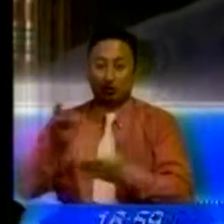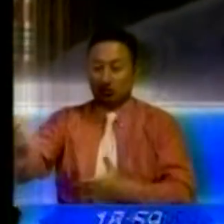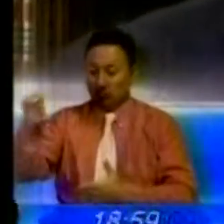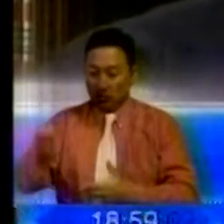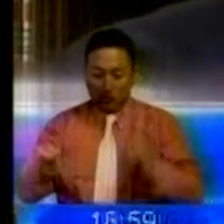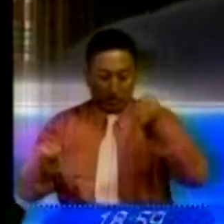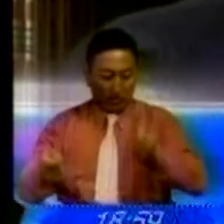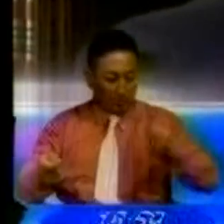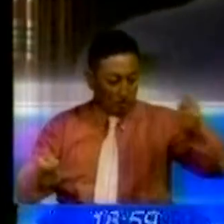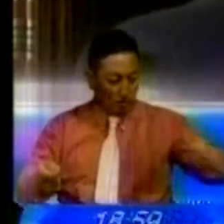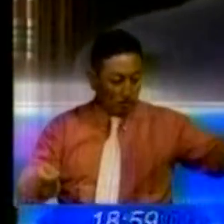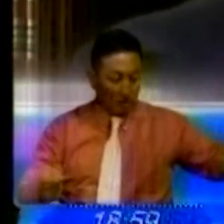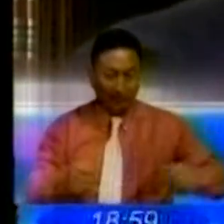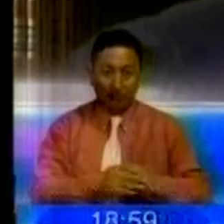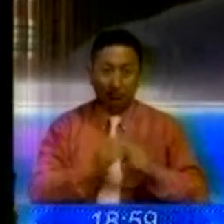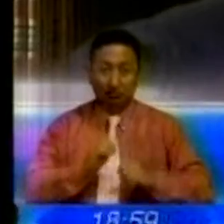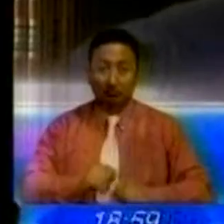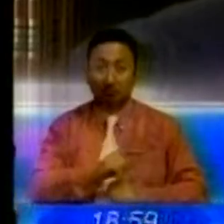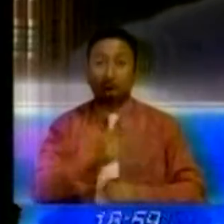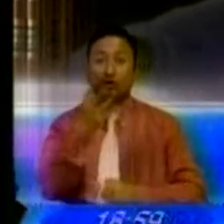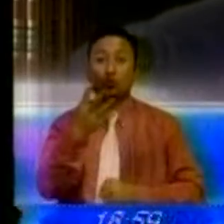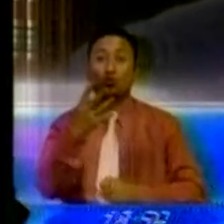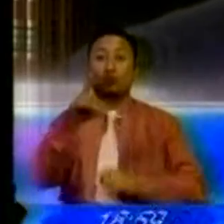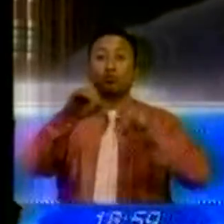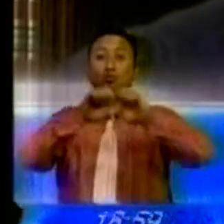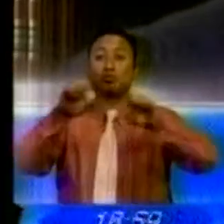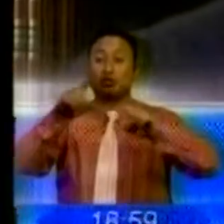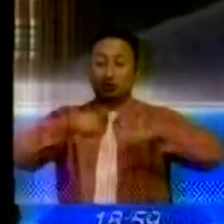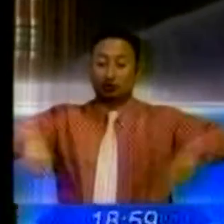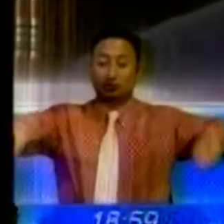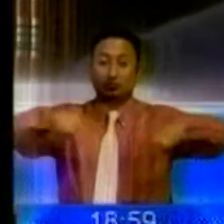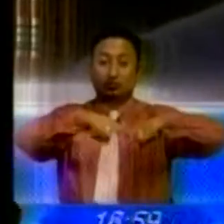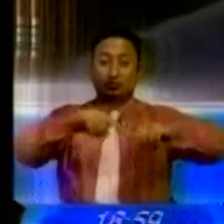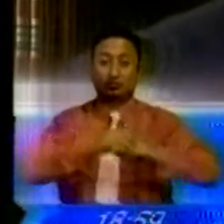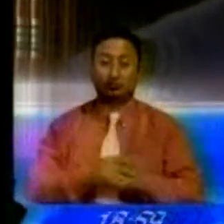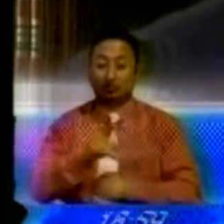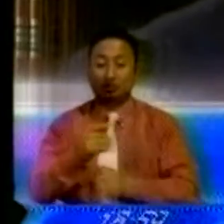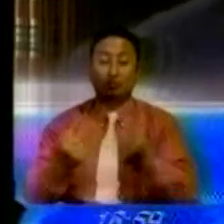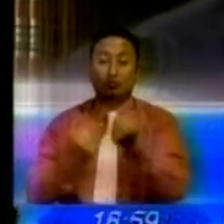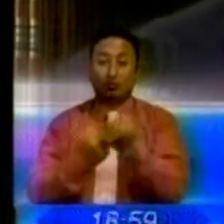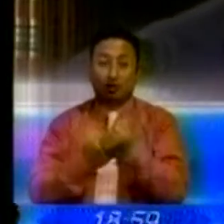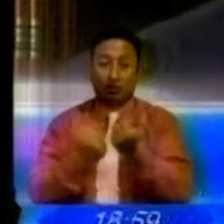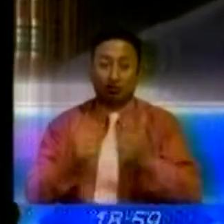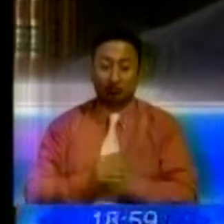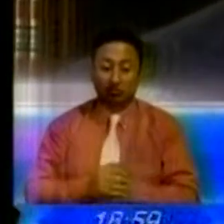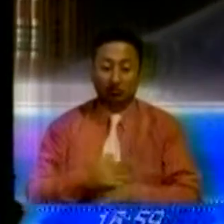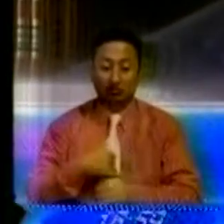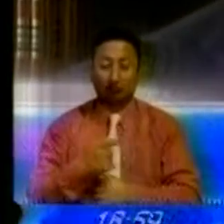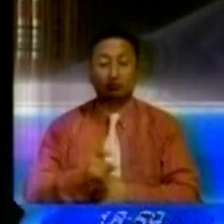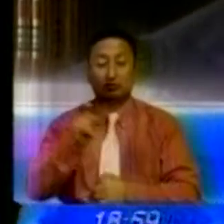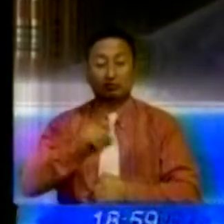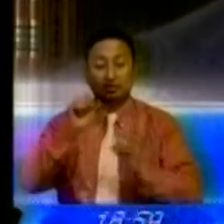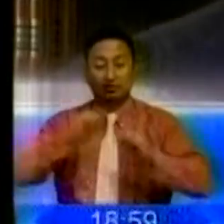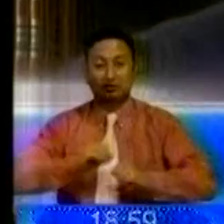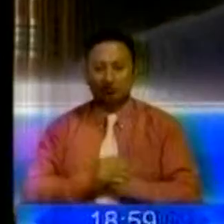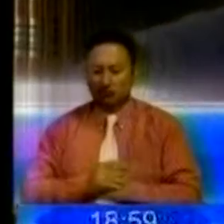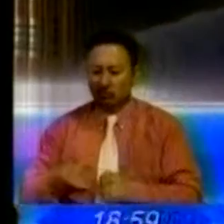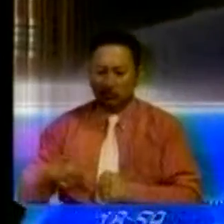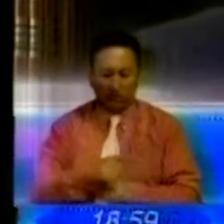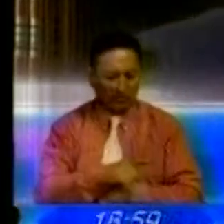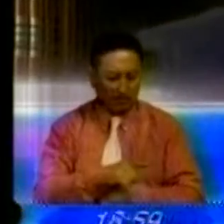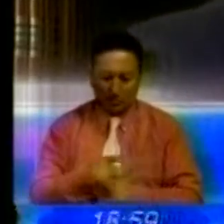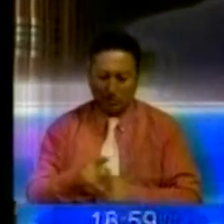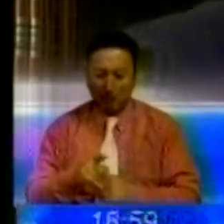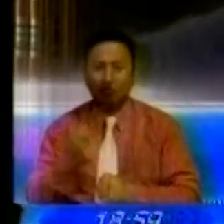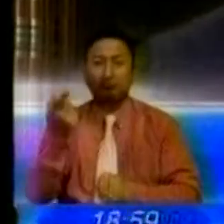según las políticas de los cuatro organismos multilaterales que financian el proyecto, necesariamente había que adjudicar a la